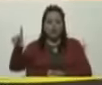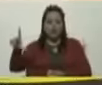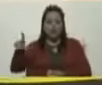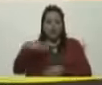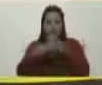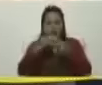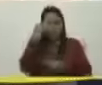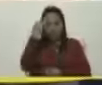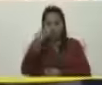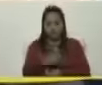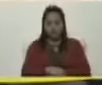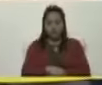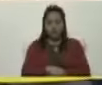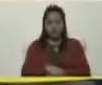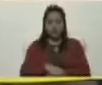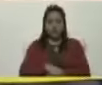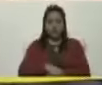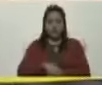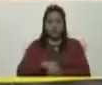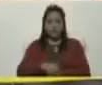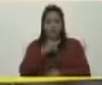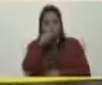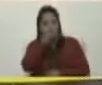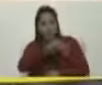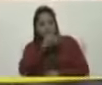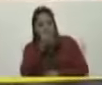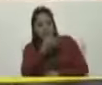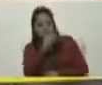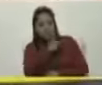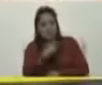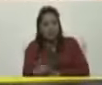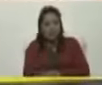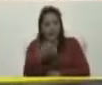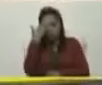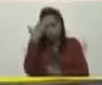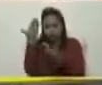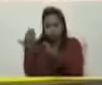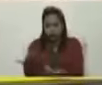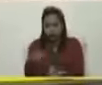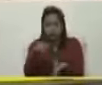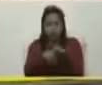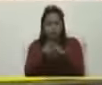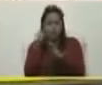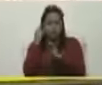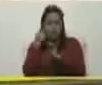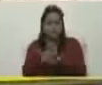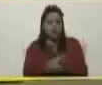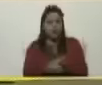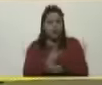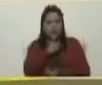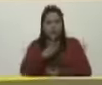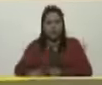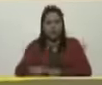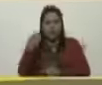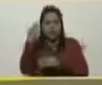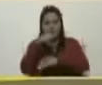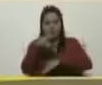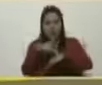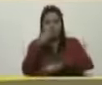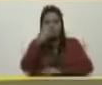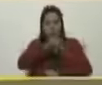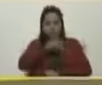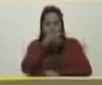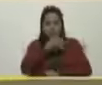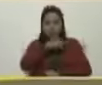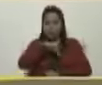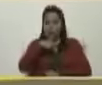Buenas tardes, presidente. Buenas tardes, primera dama. Presidente de la Asamblea Nacional. Buenas tardes. Bueno, nosotros